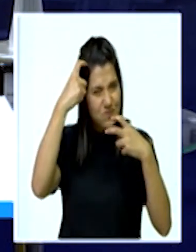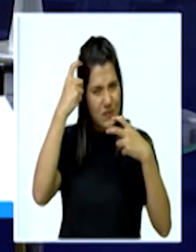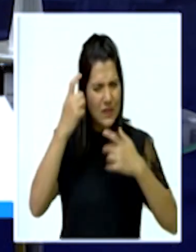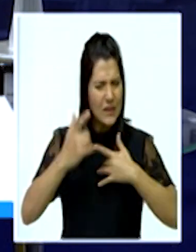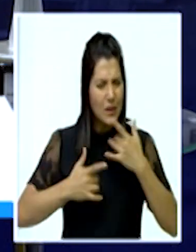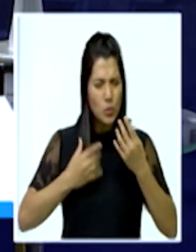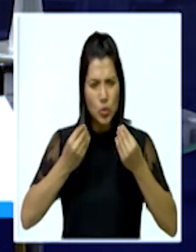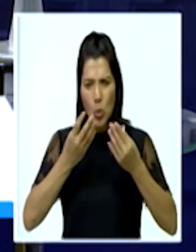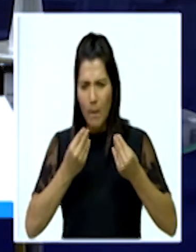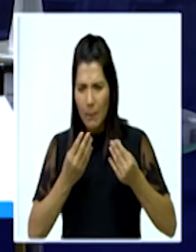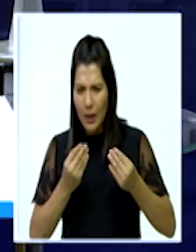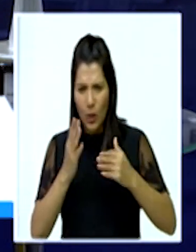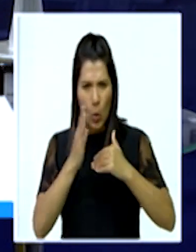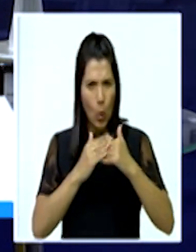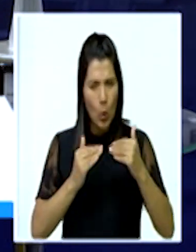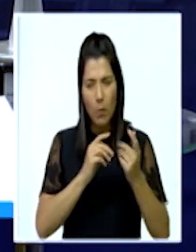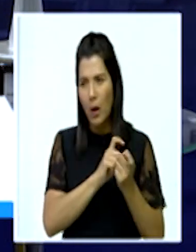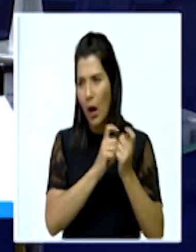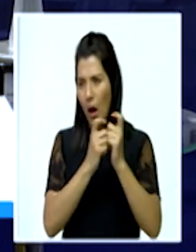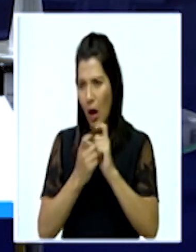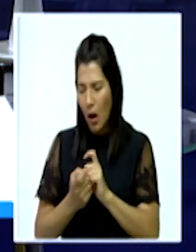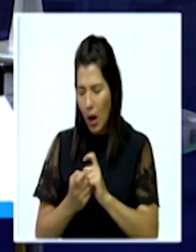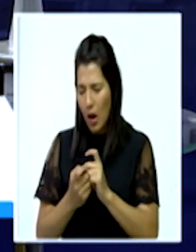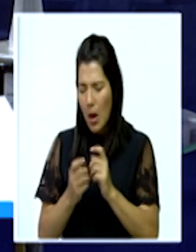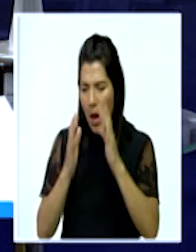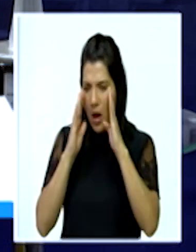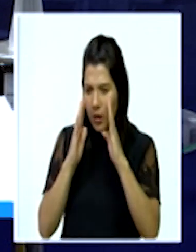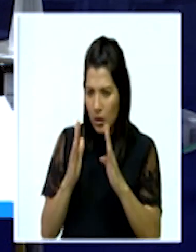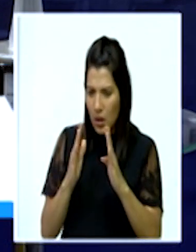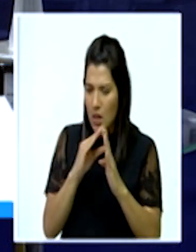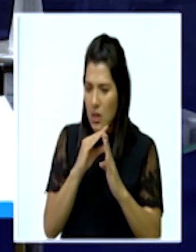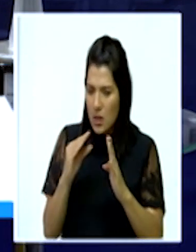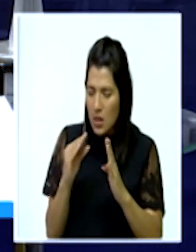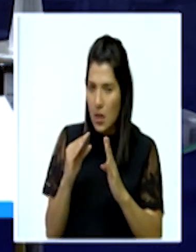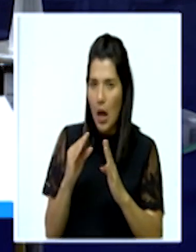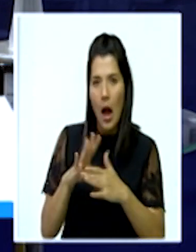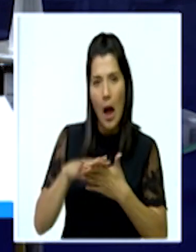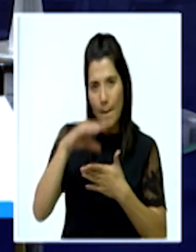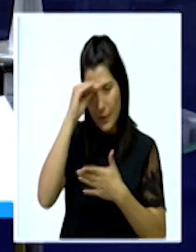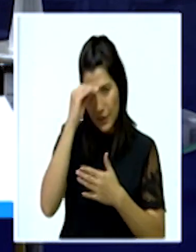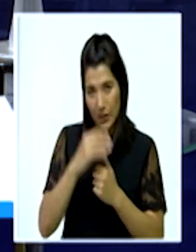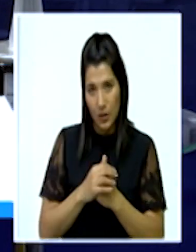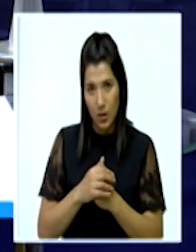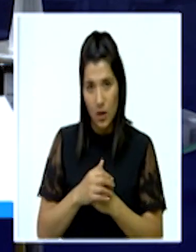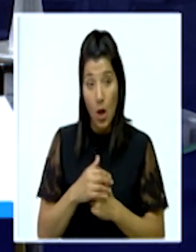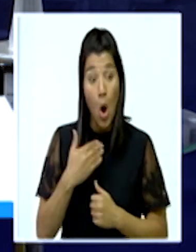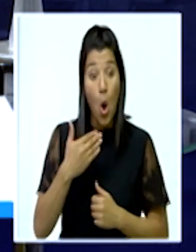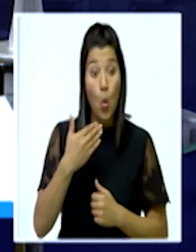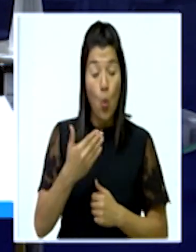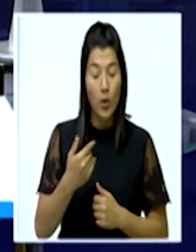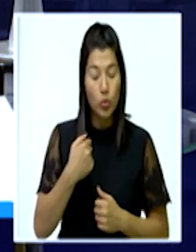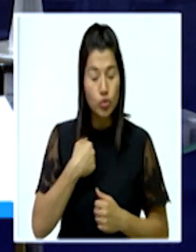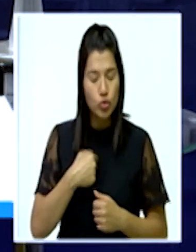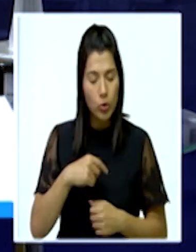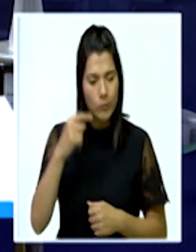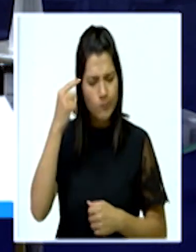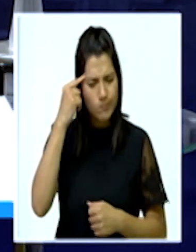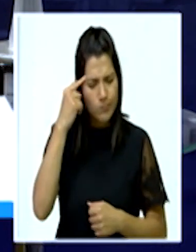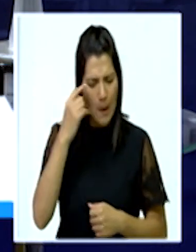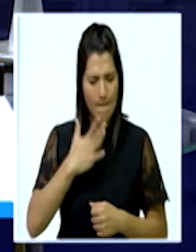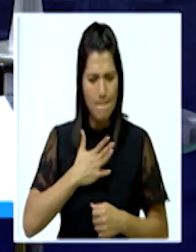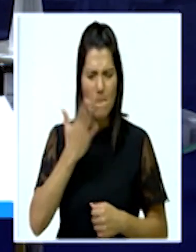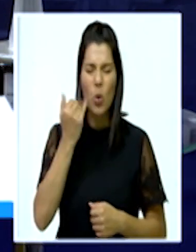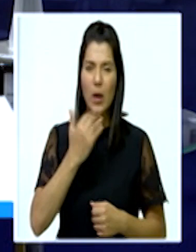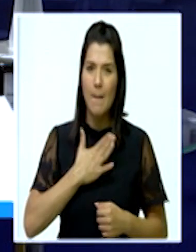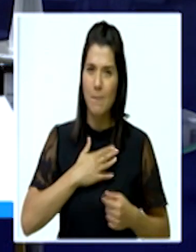esas culpas, pasarlas al consciente y hacerlas productivas. Una vez que yo hago consciente mi dolor y mi mal